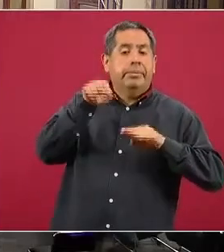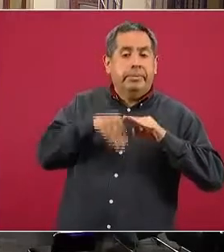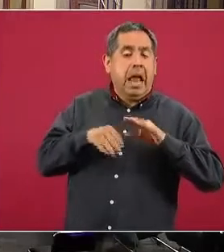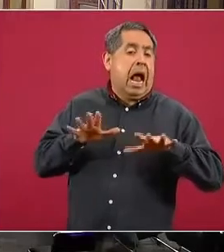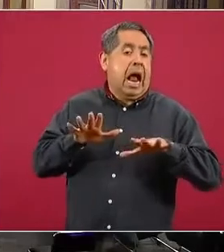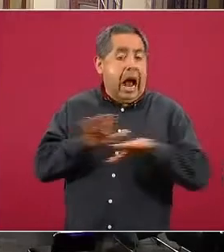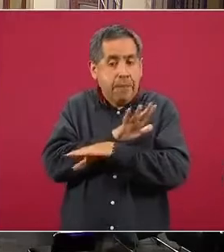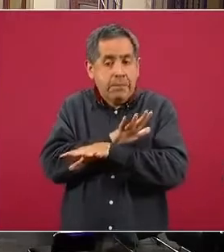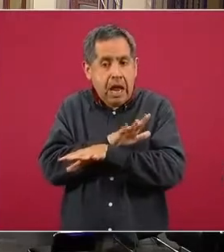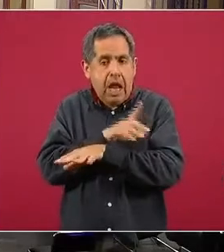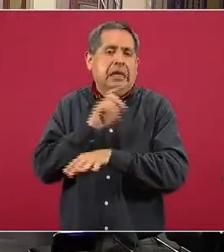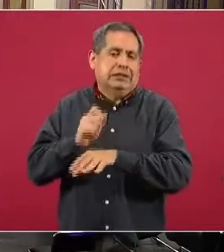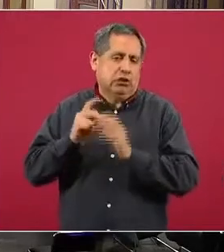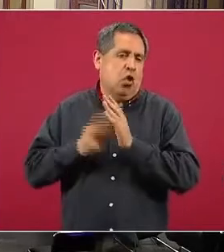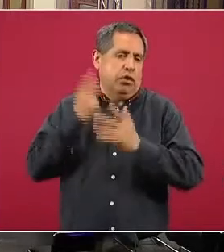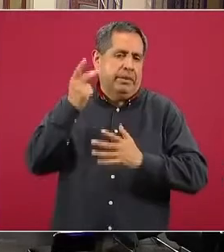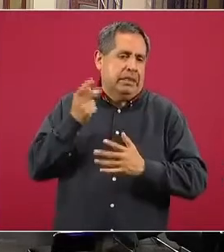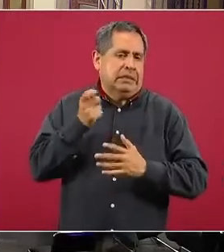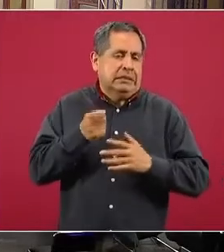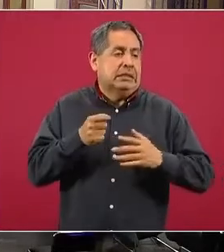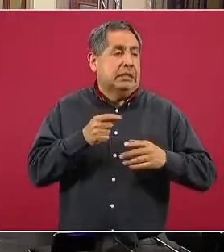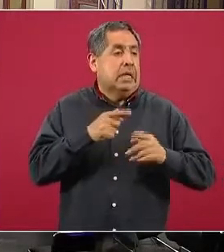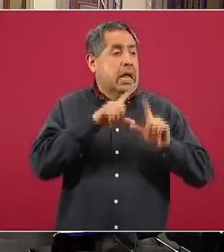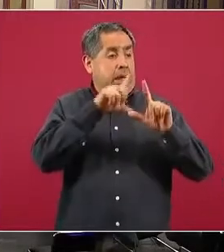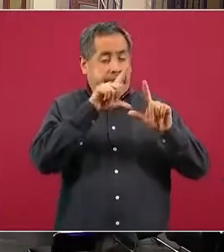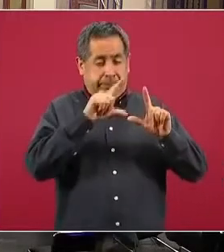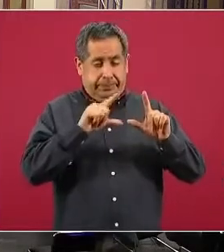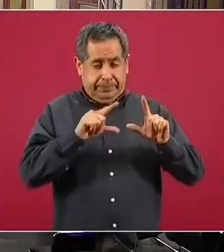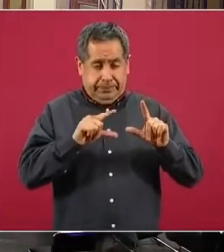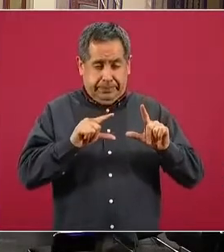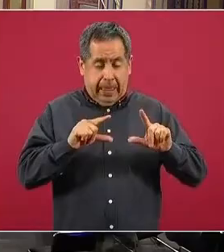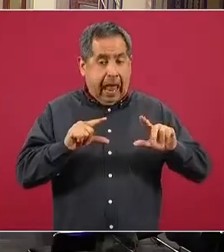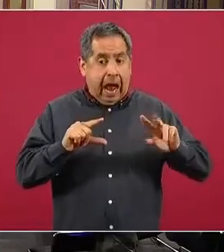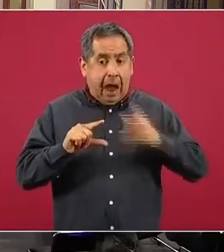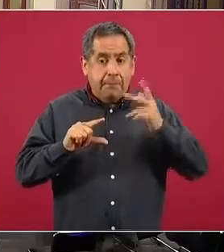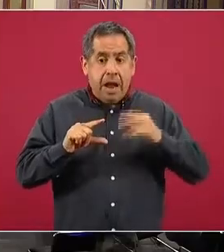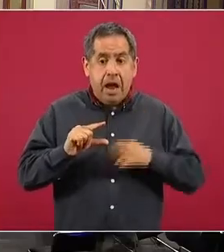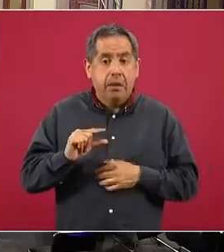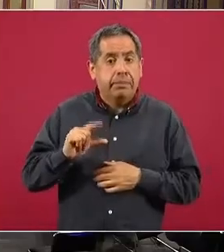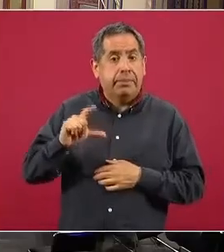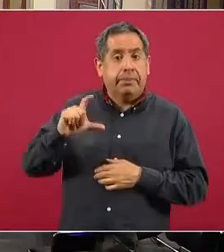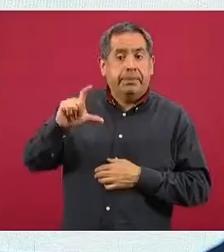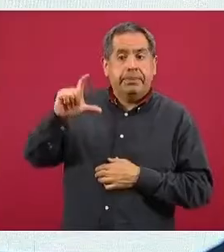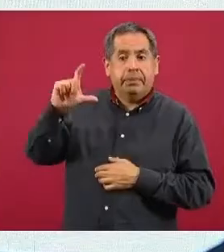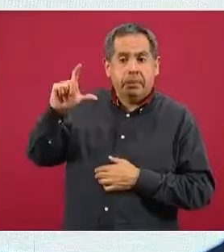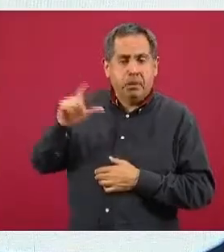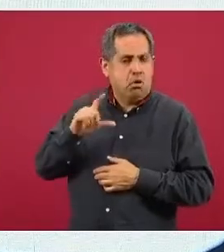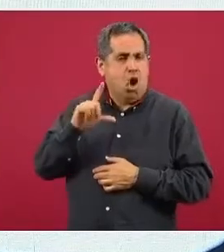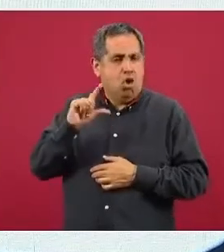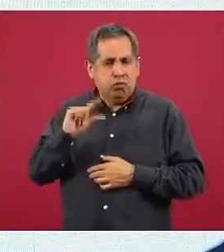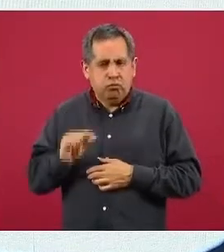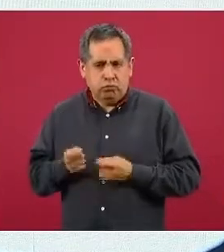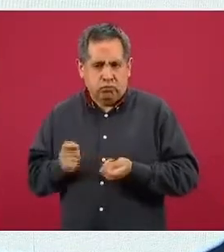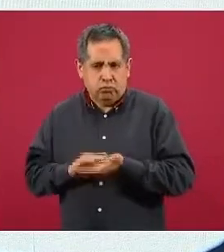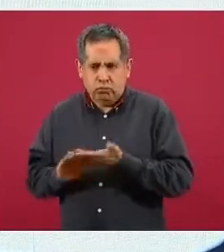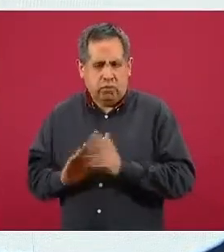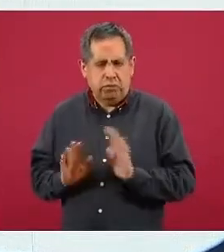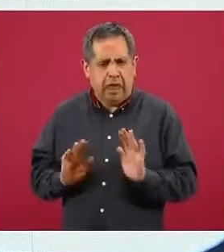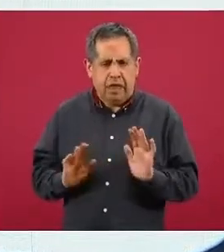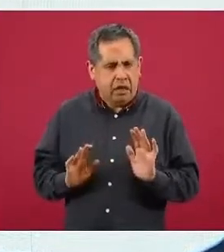ahora empieza a aumentar los casos, pero todavía estaban lejos de haber llegado al control del brote